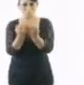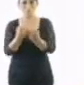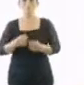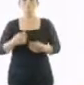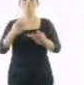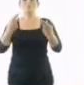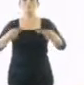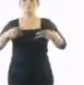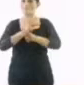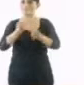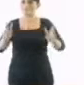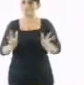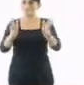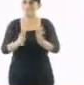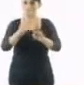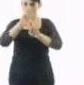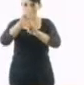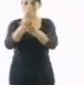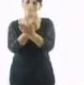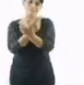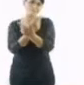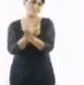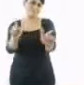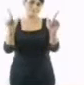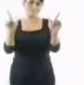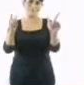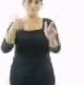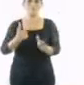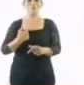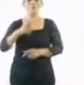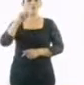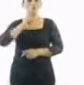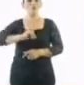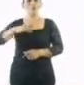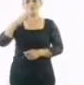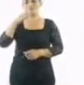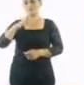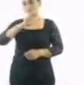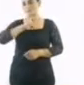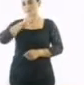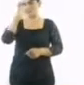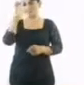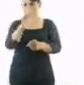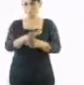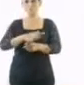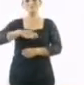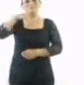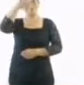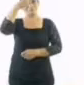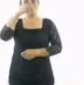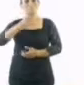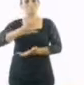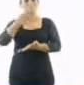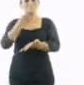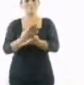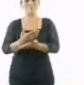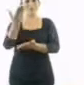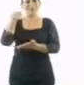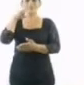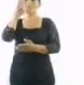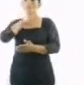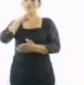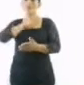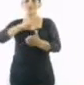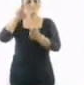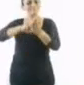y quien promueve el respeto a todas las personas y todas las libertades. Voy a aprovechar que soy la única que tiene experiencia en gobernar para corregir